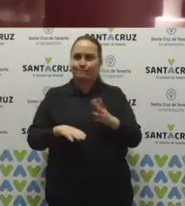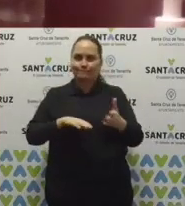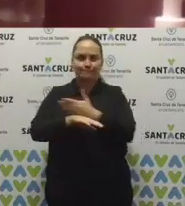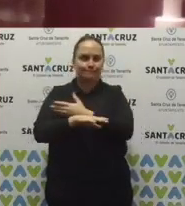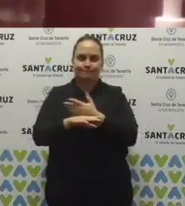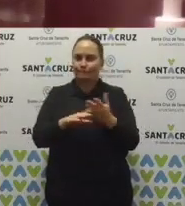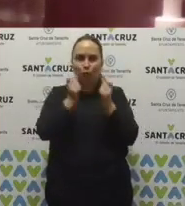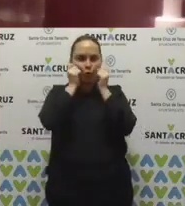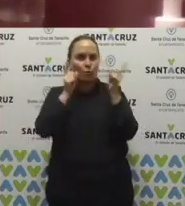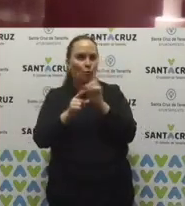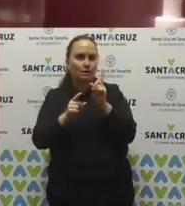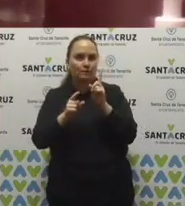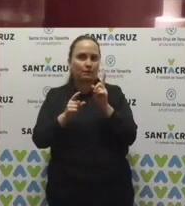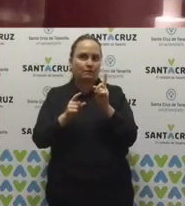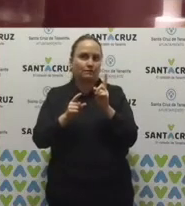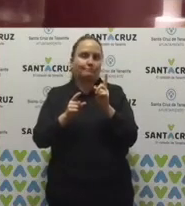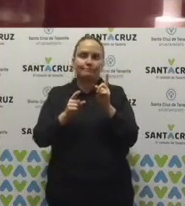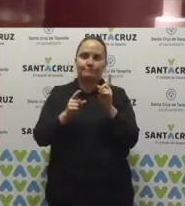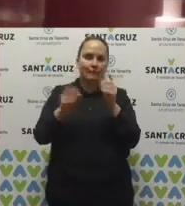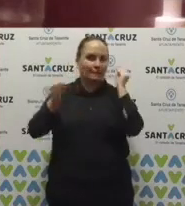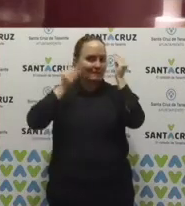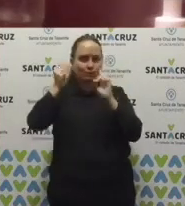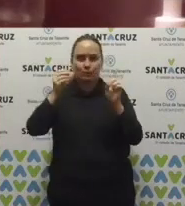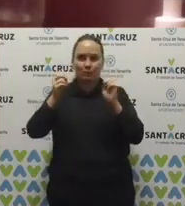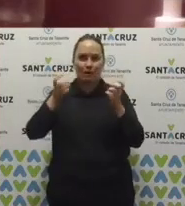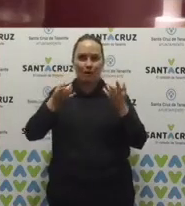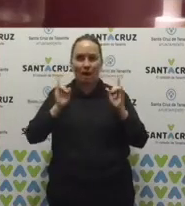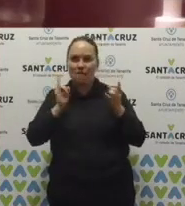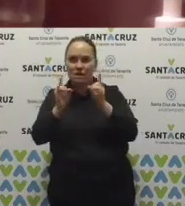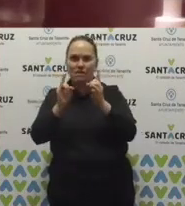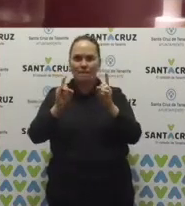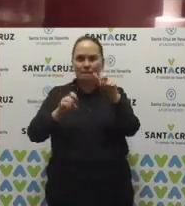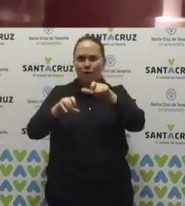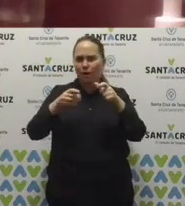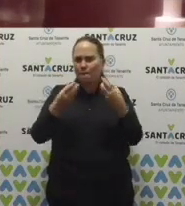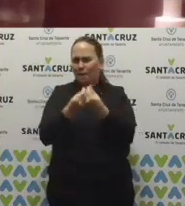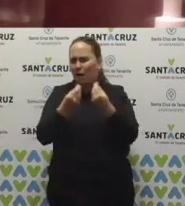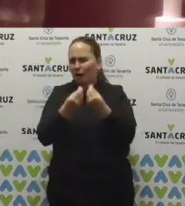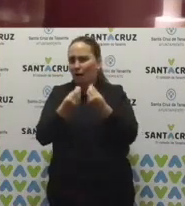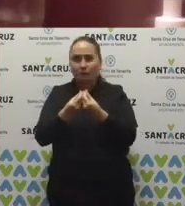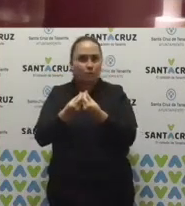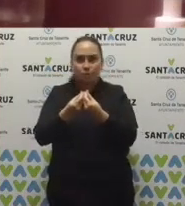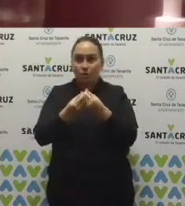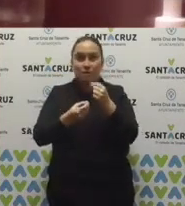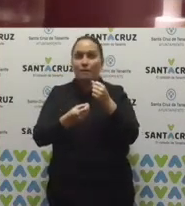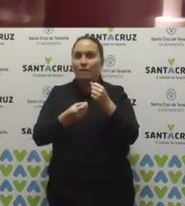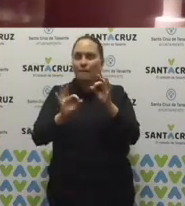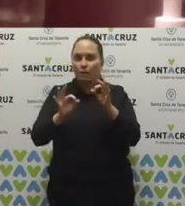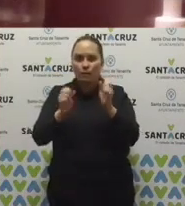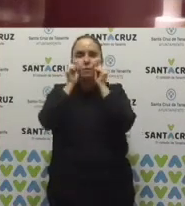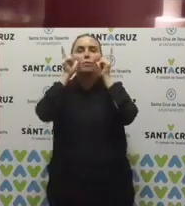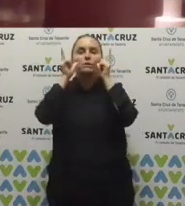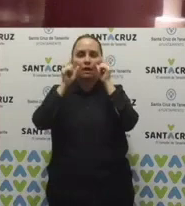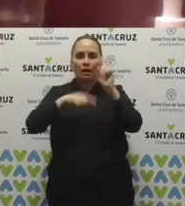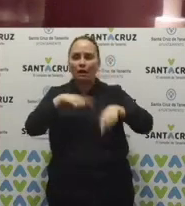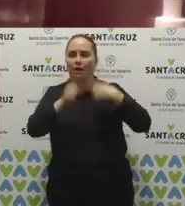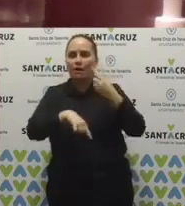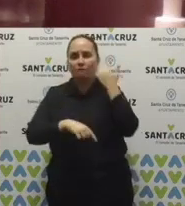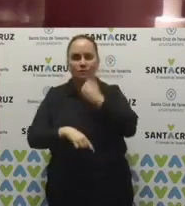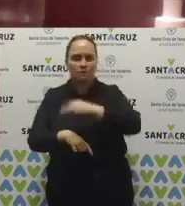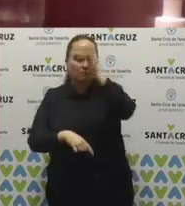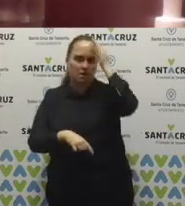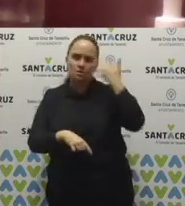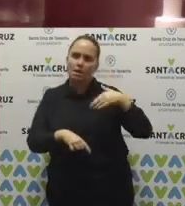la acumulación de gente en esas avenidas y que el siguiente fin de semana el siguiente mismo estaba